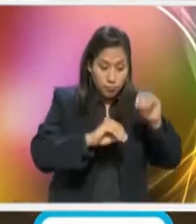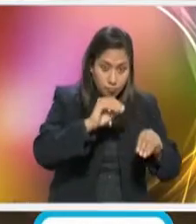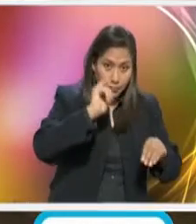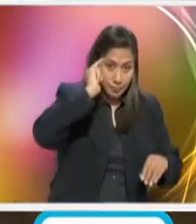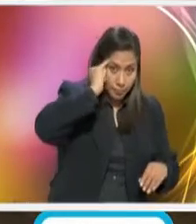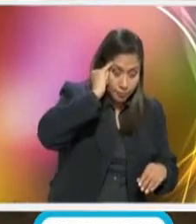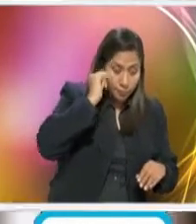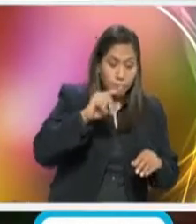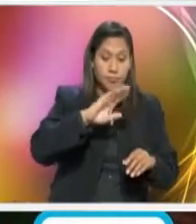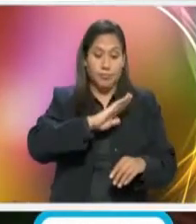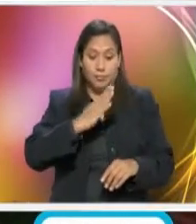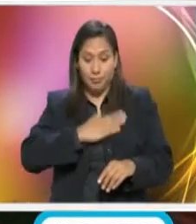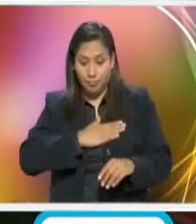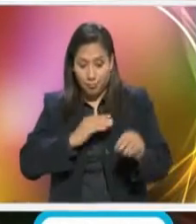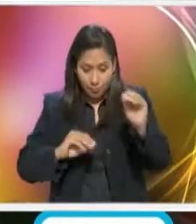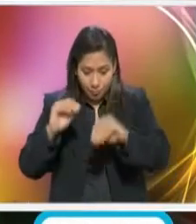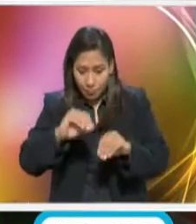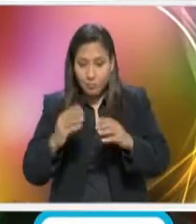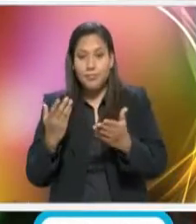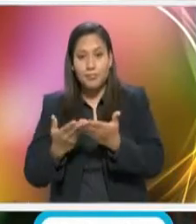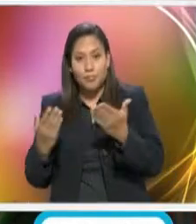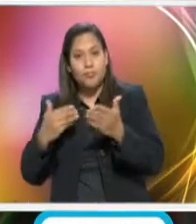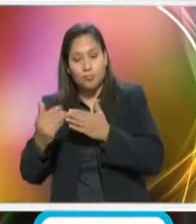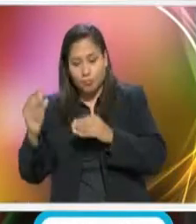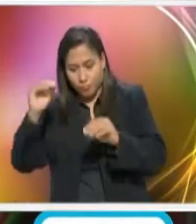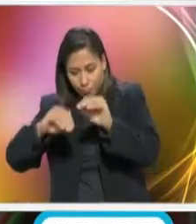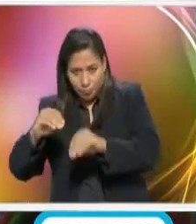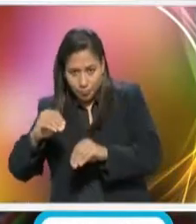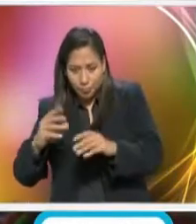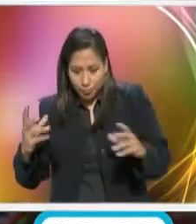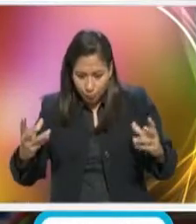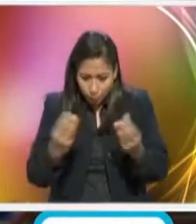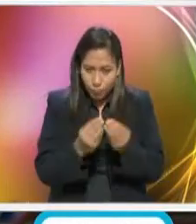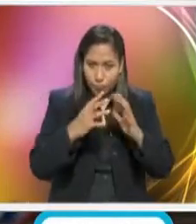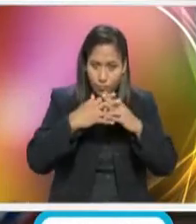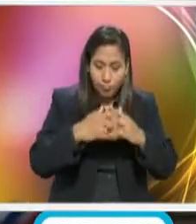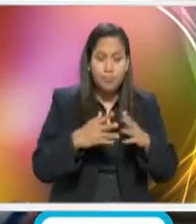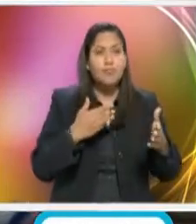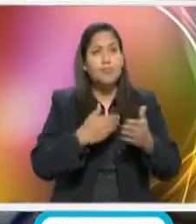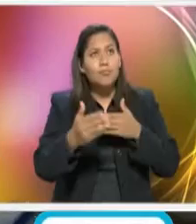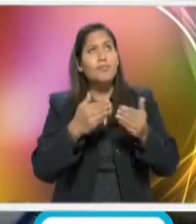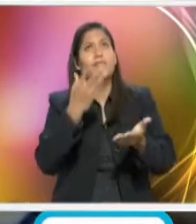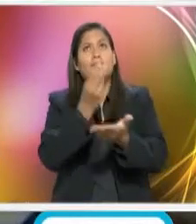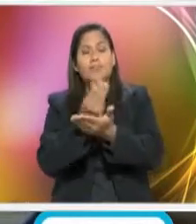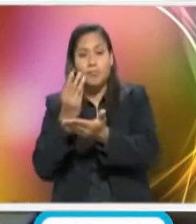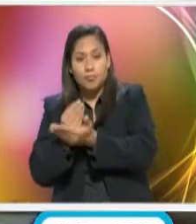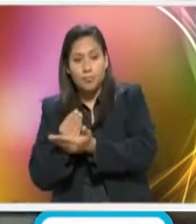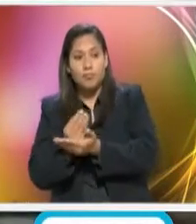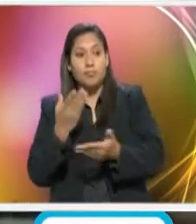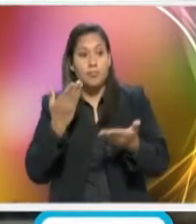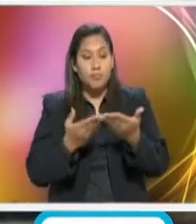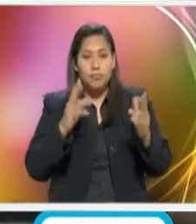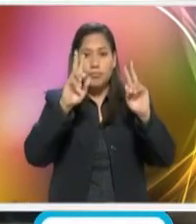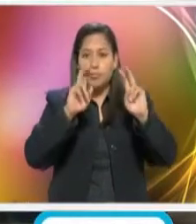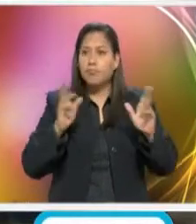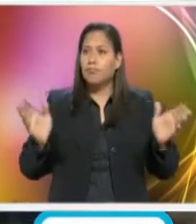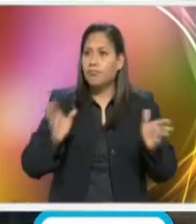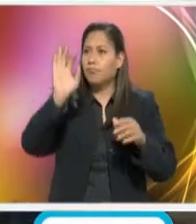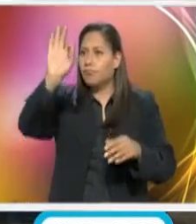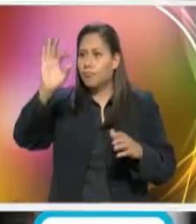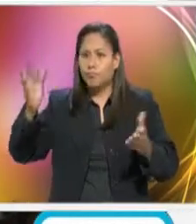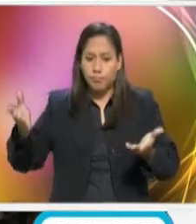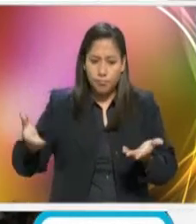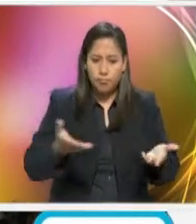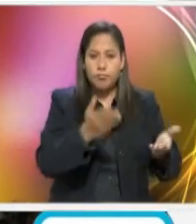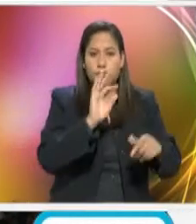época colonial y con prácticas actuales. Esto es muy importante, hay que modernizarlos y estamos trabajando en una política de fomento, de